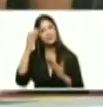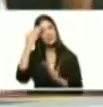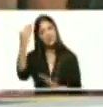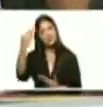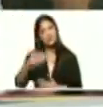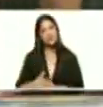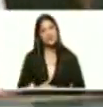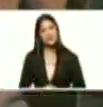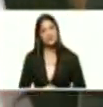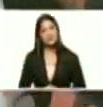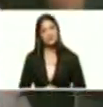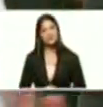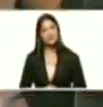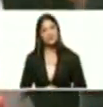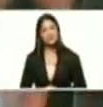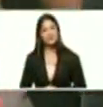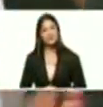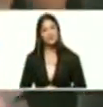aplausos,